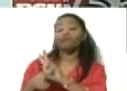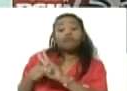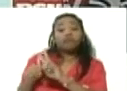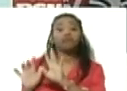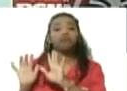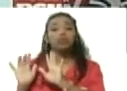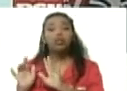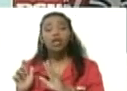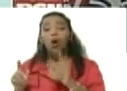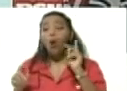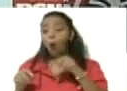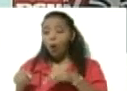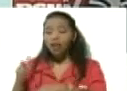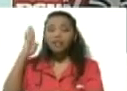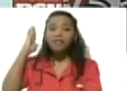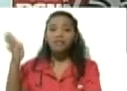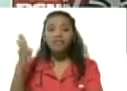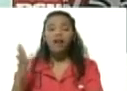de oposición, ¿verdad?